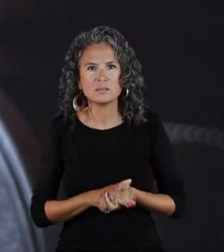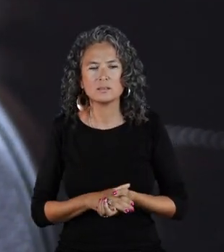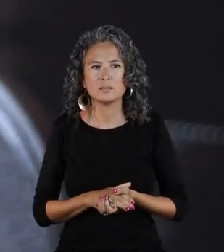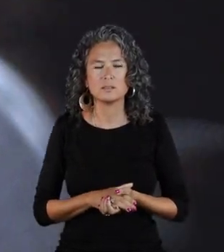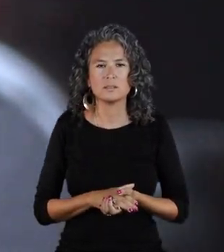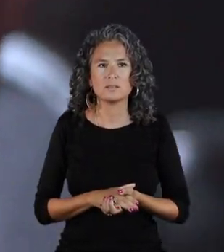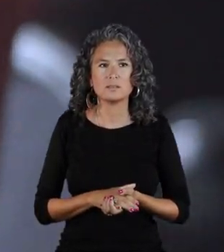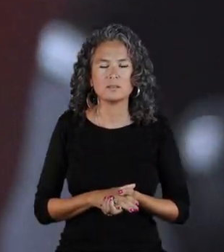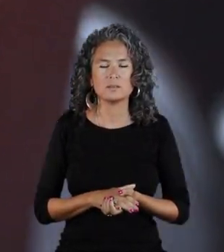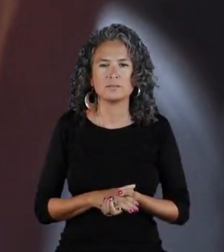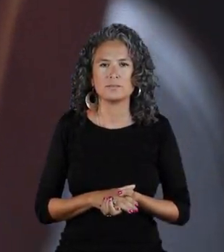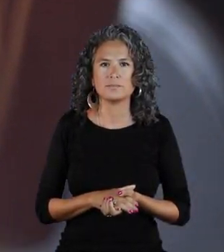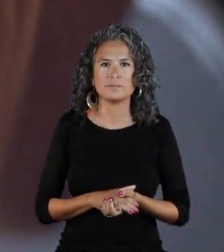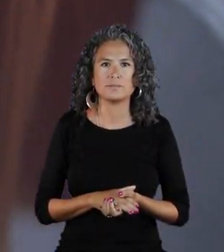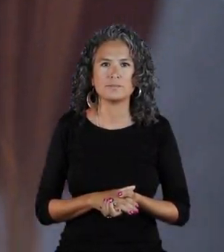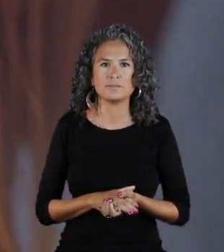Y...